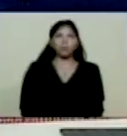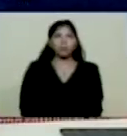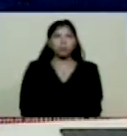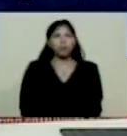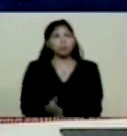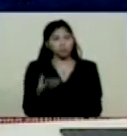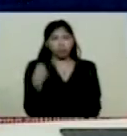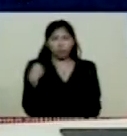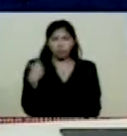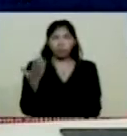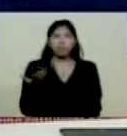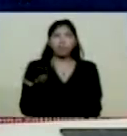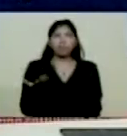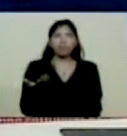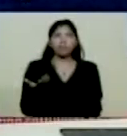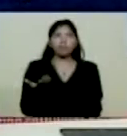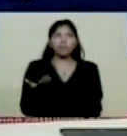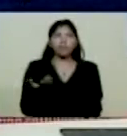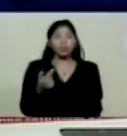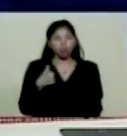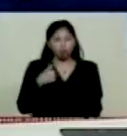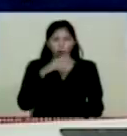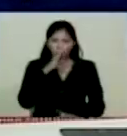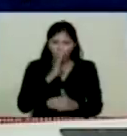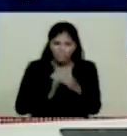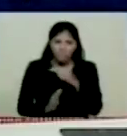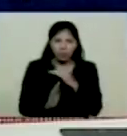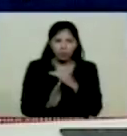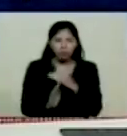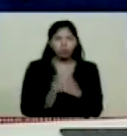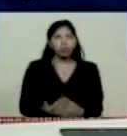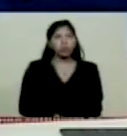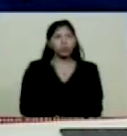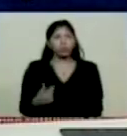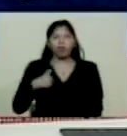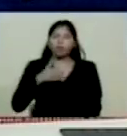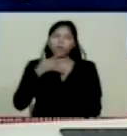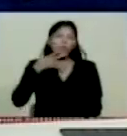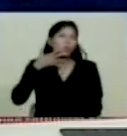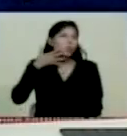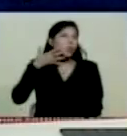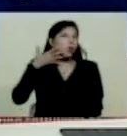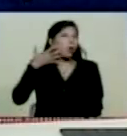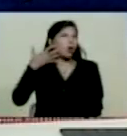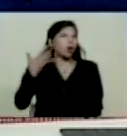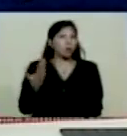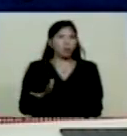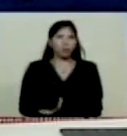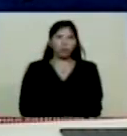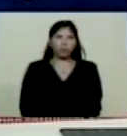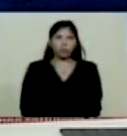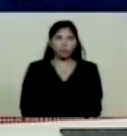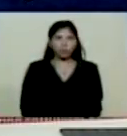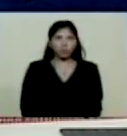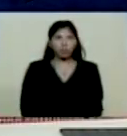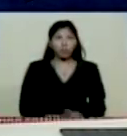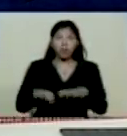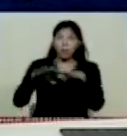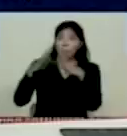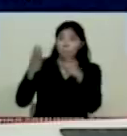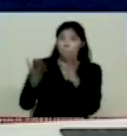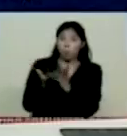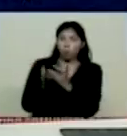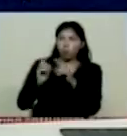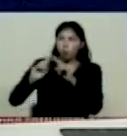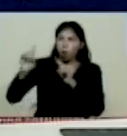ustedes, con humildad lo digo, pero también lo digo con profundo orgullo, ¿qué sistema electoral del mundo entero está en condiciones y